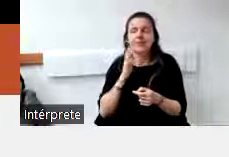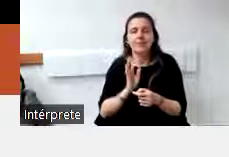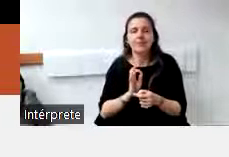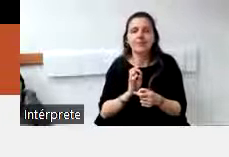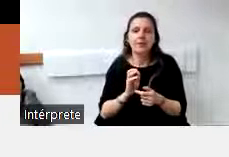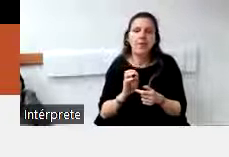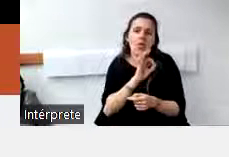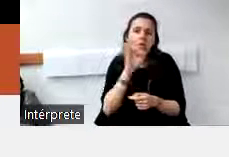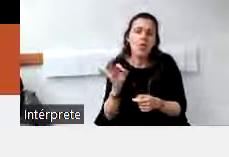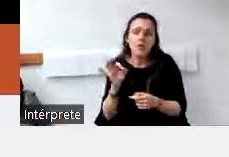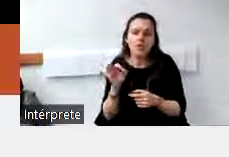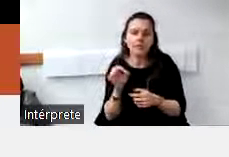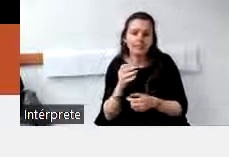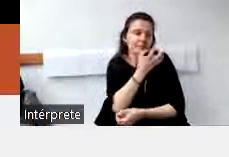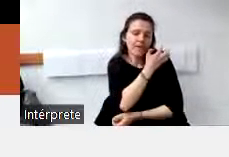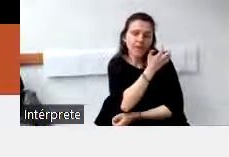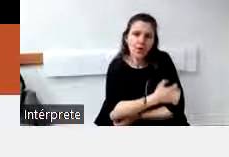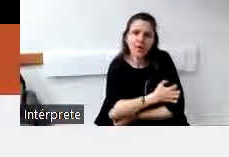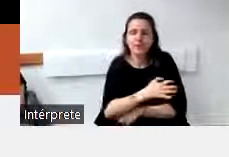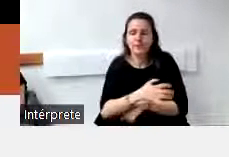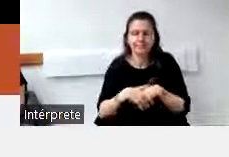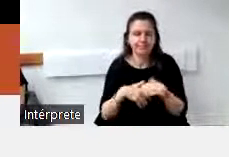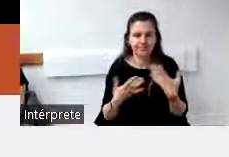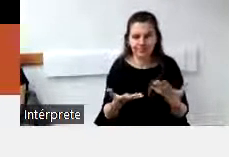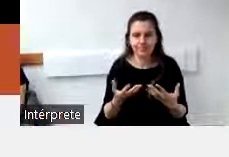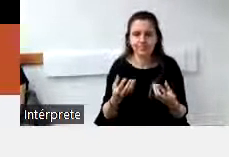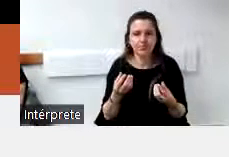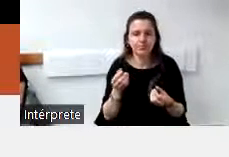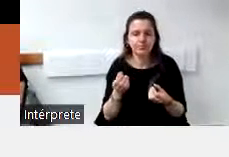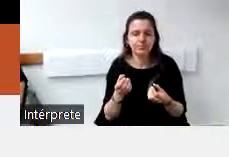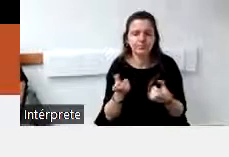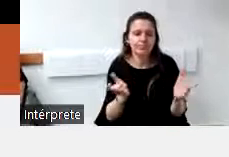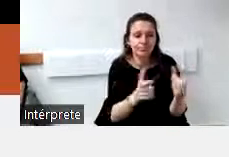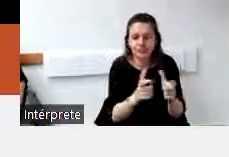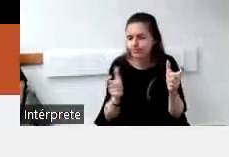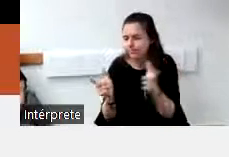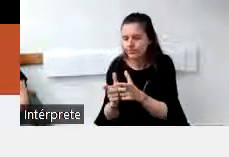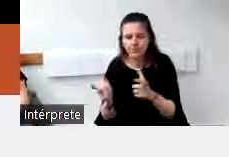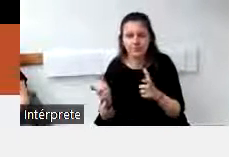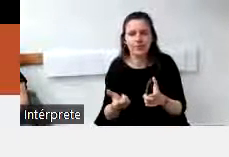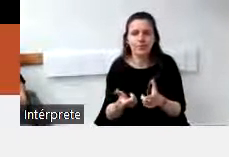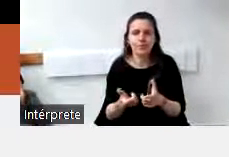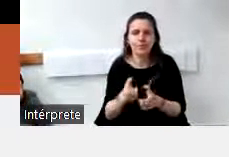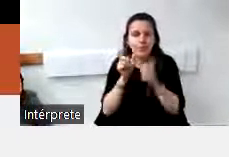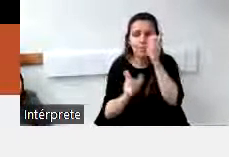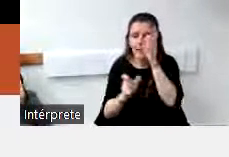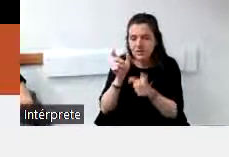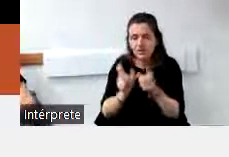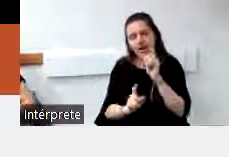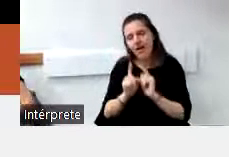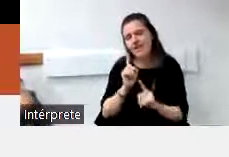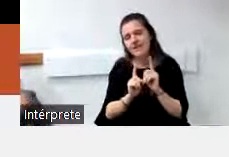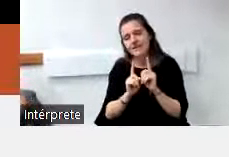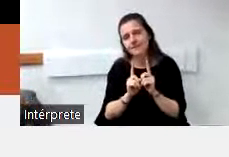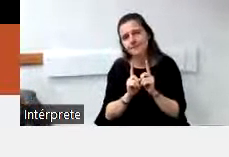vida a personas que, como decía Karen Sass ayer, pueden y tienen a veces, muchas